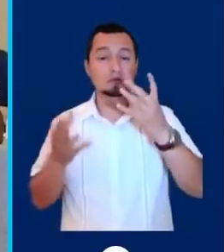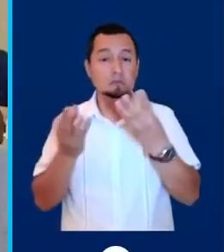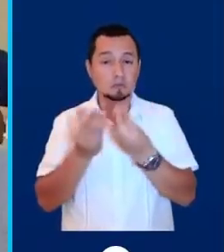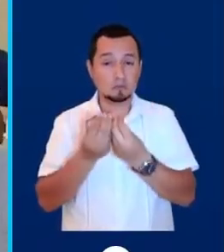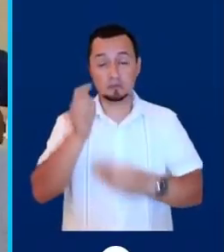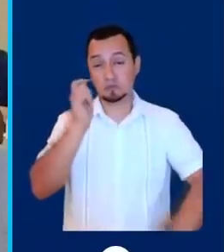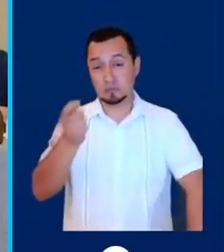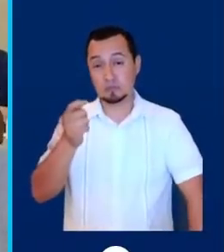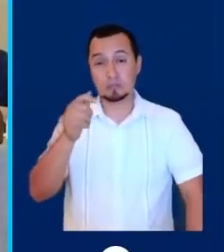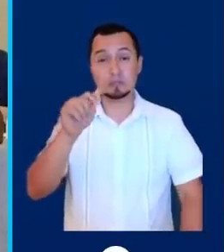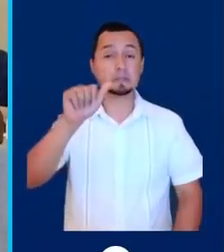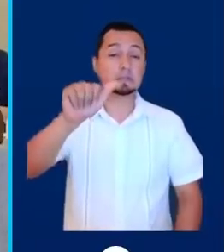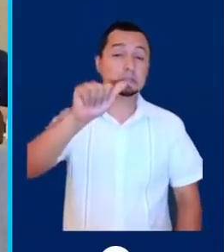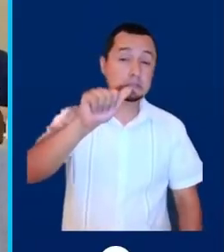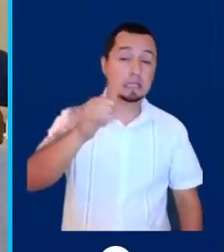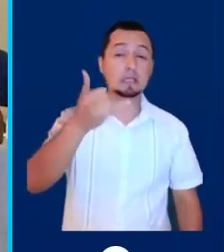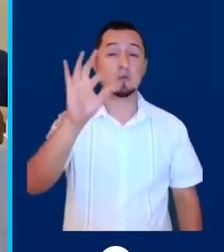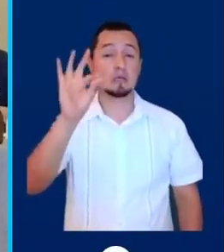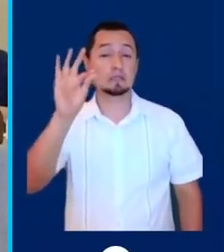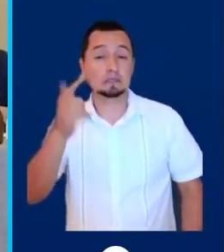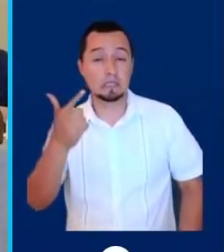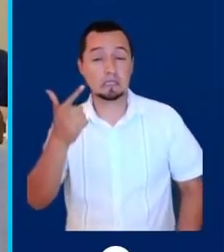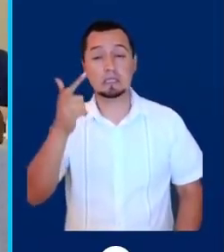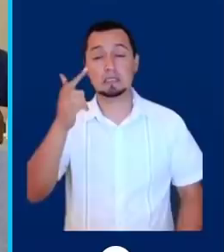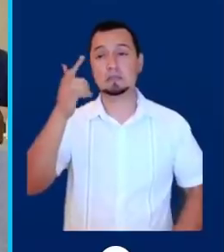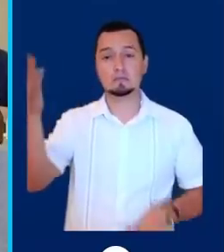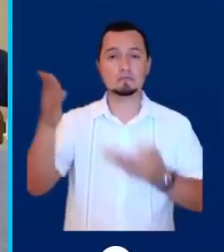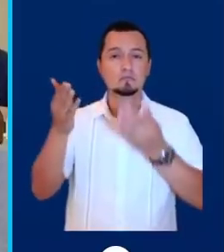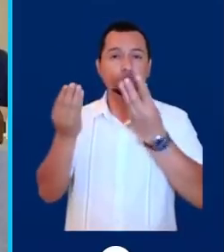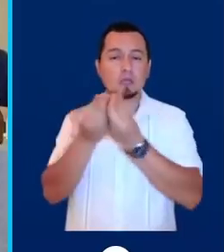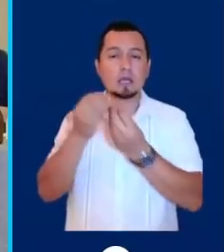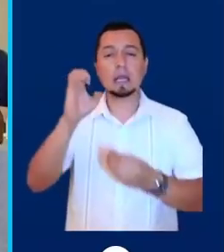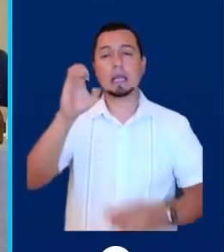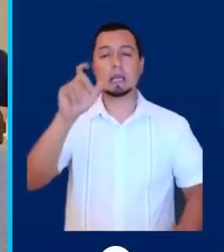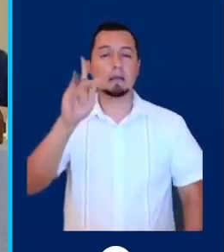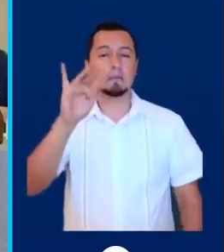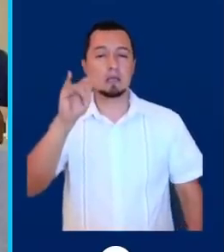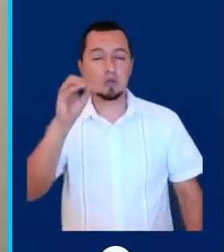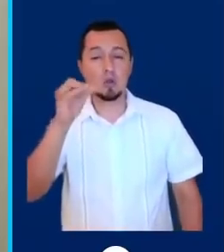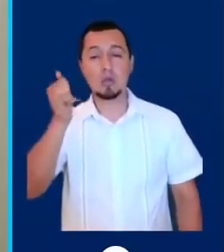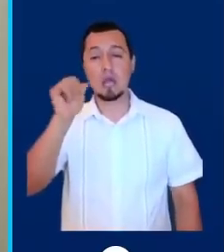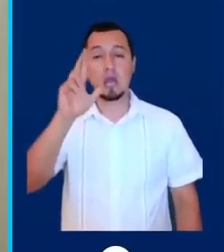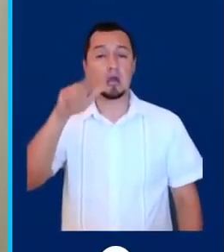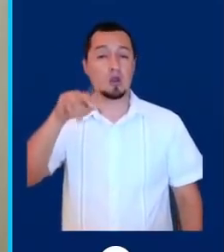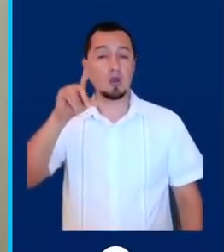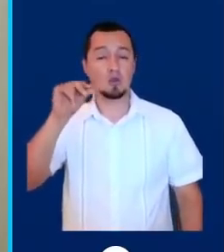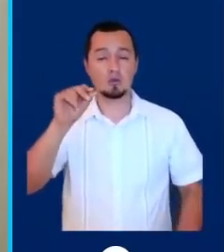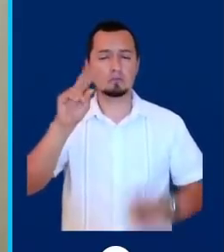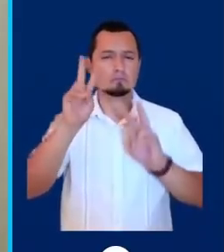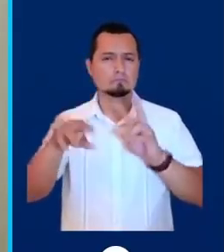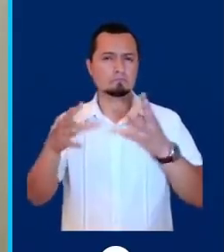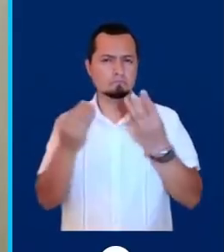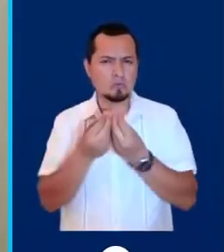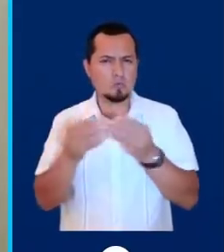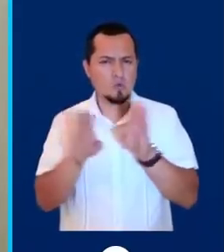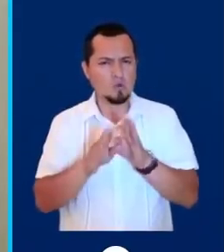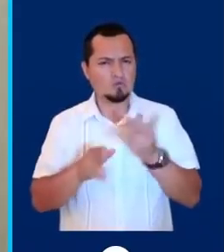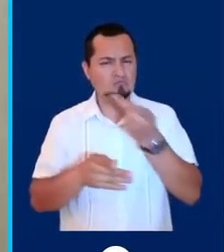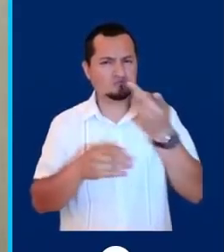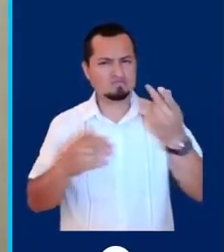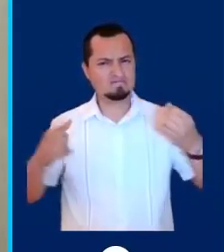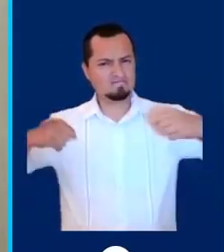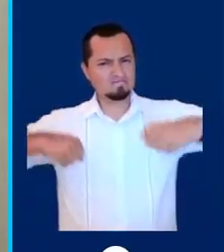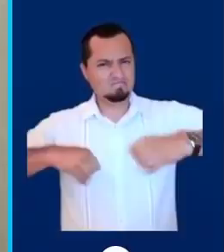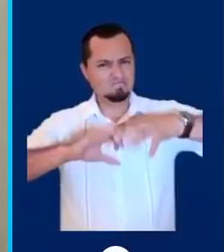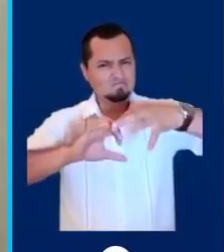secciones 16 y 47, Elpidio y Arnoldo, porque brazo a brazo hemos estado trabajando esta